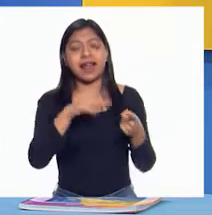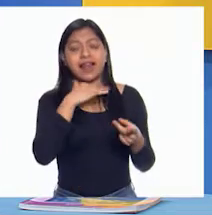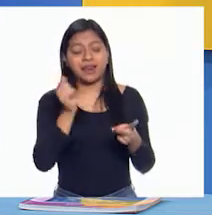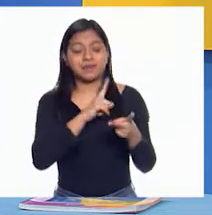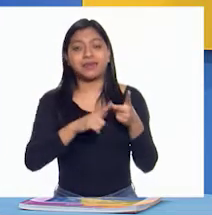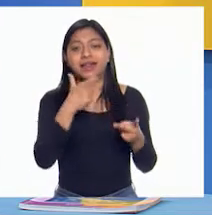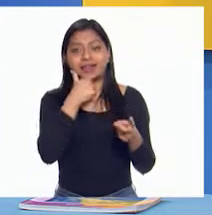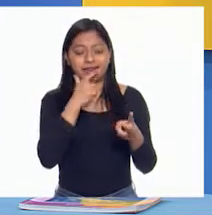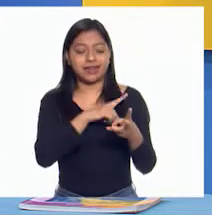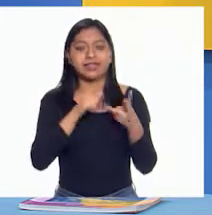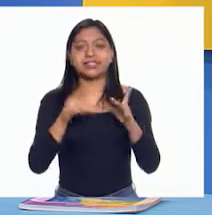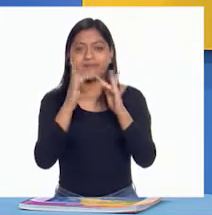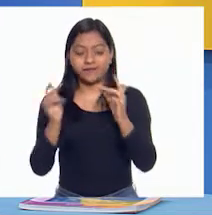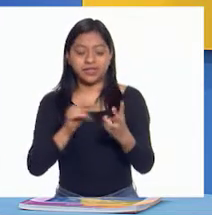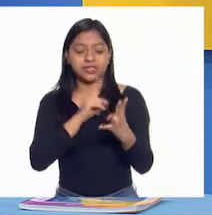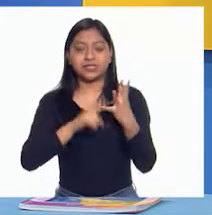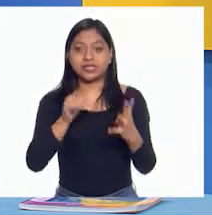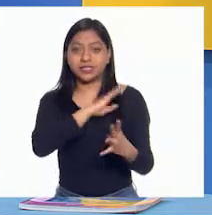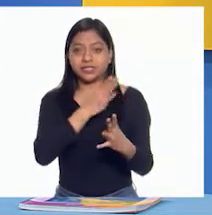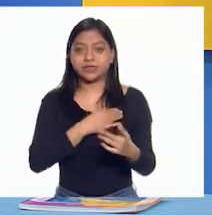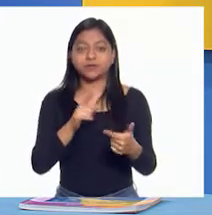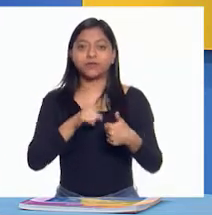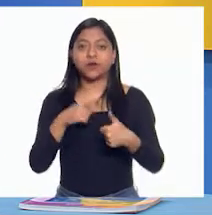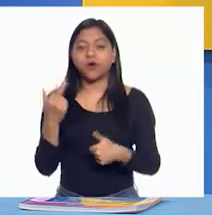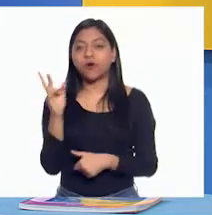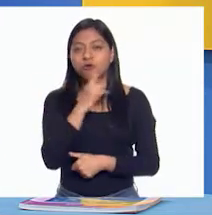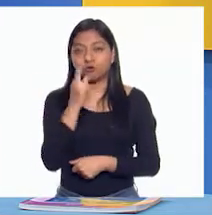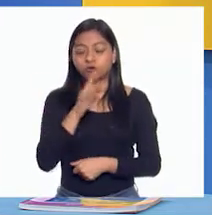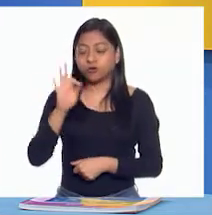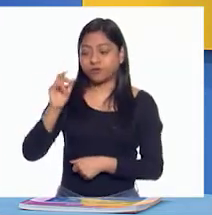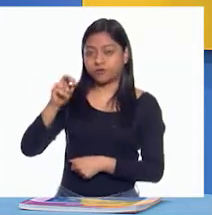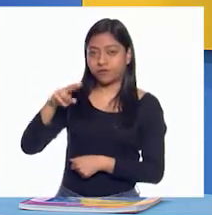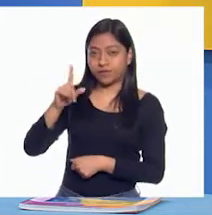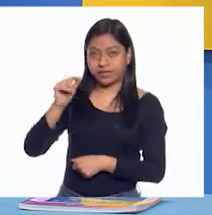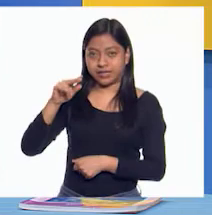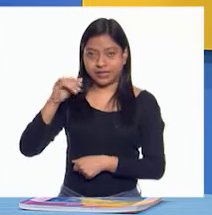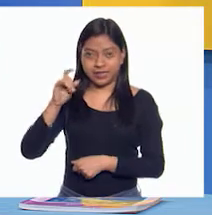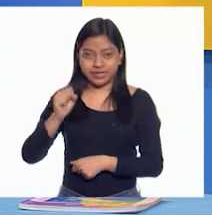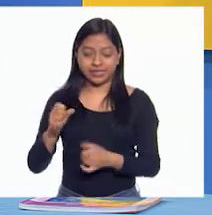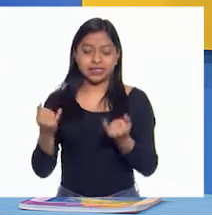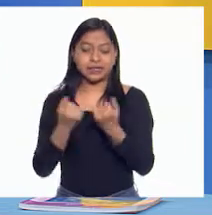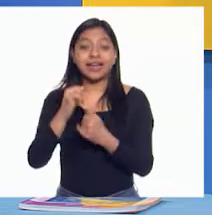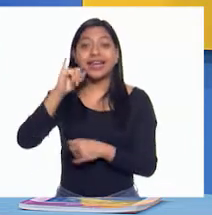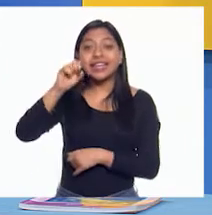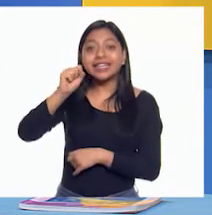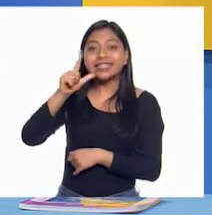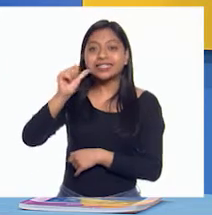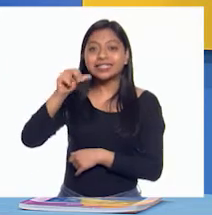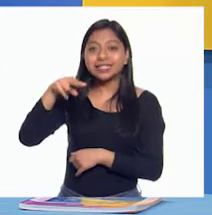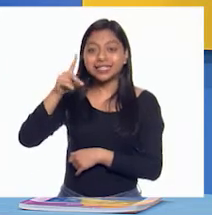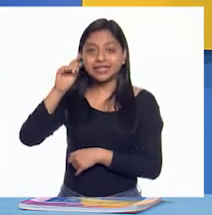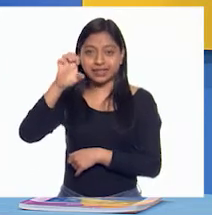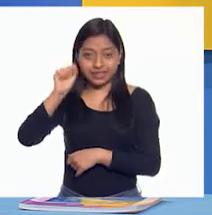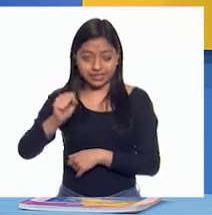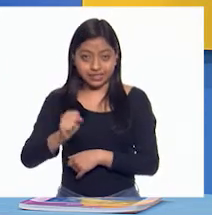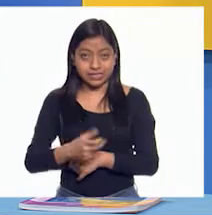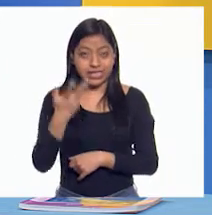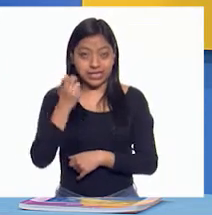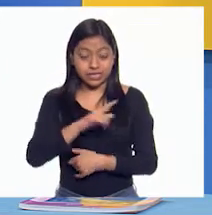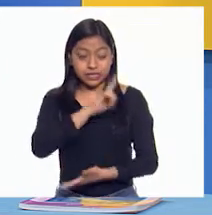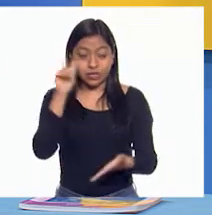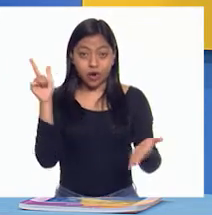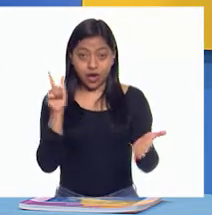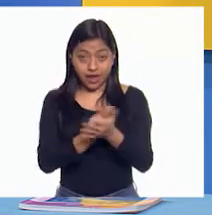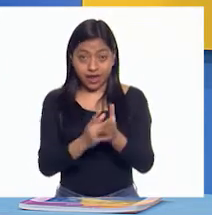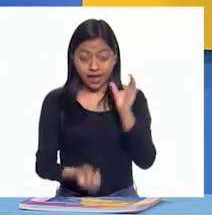el francés, el español, el ruso, finlandés e islandés. El lanzamiento de la Contrarreforma por